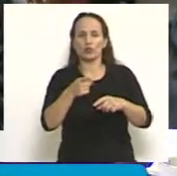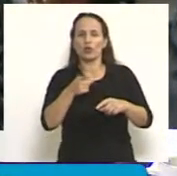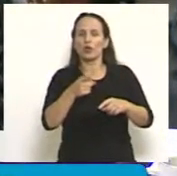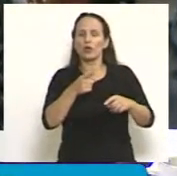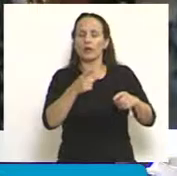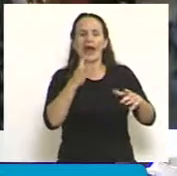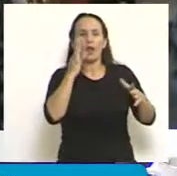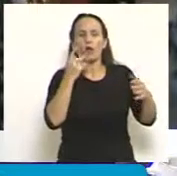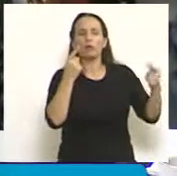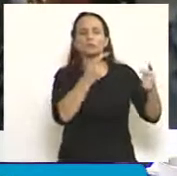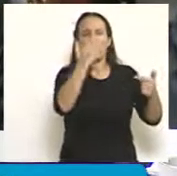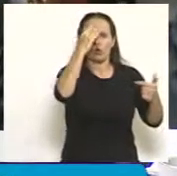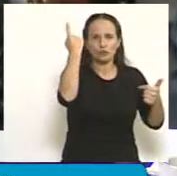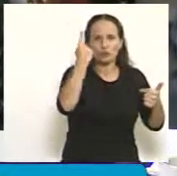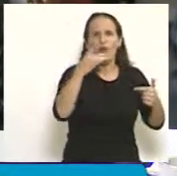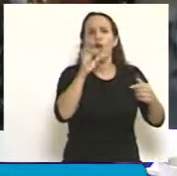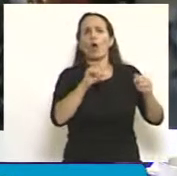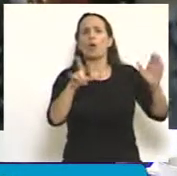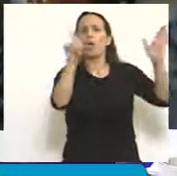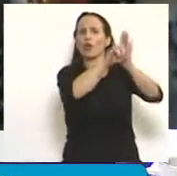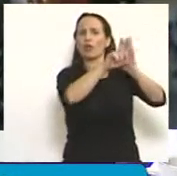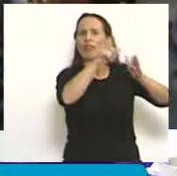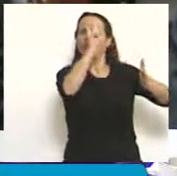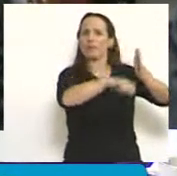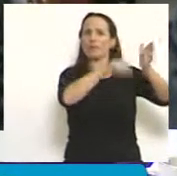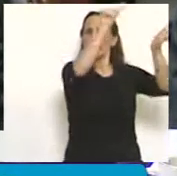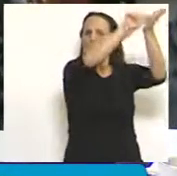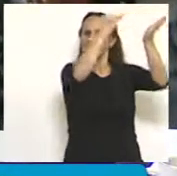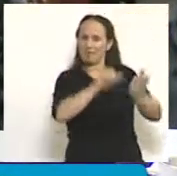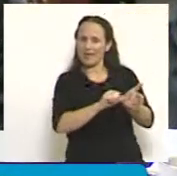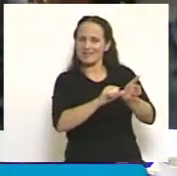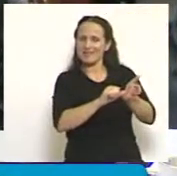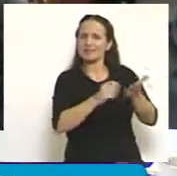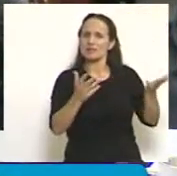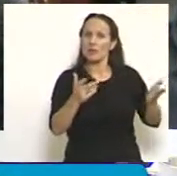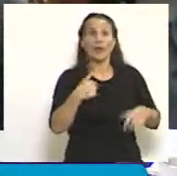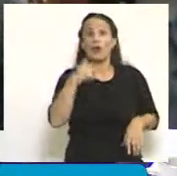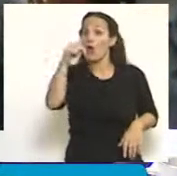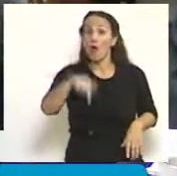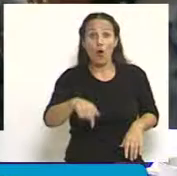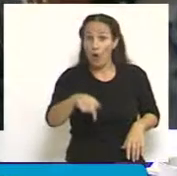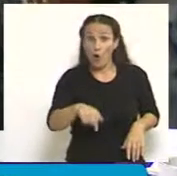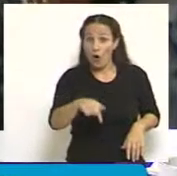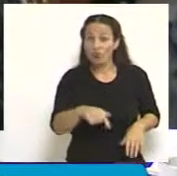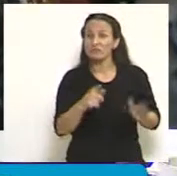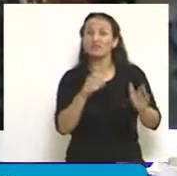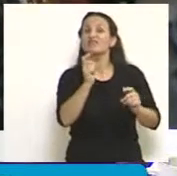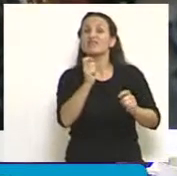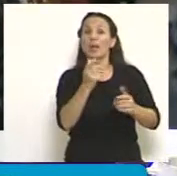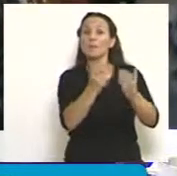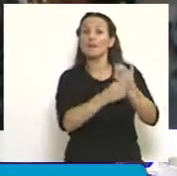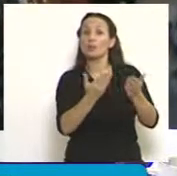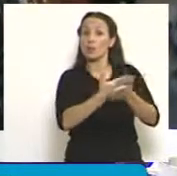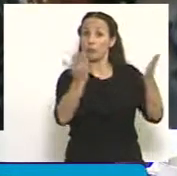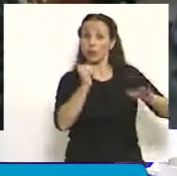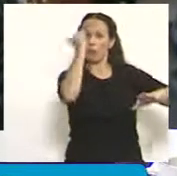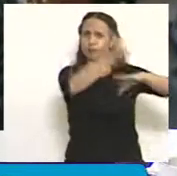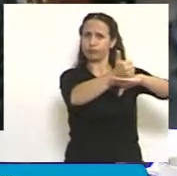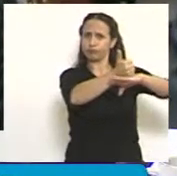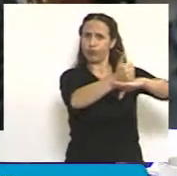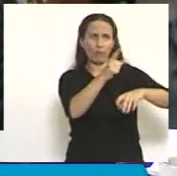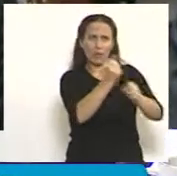recibido instrucciones por parte de la doctora Gil Carbó y dijo que no. Y si se había comunicado en algún momento